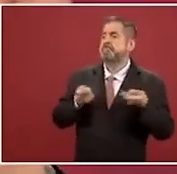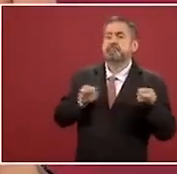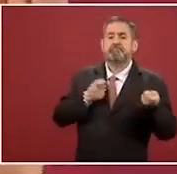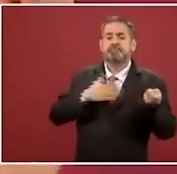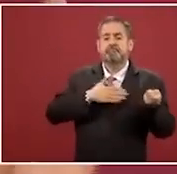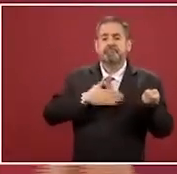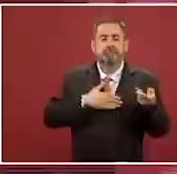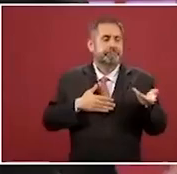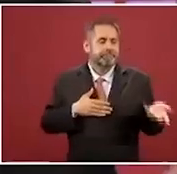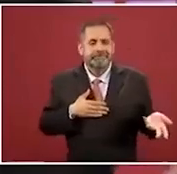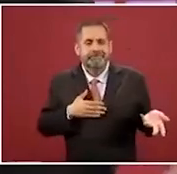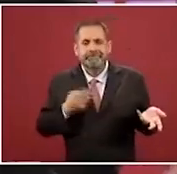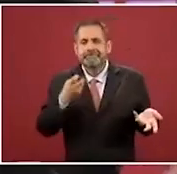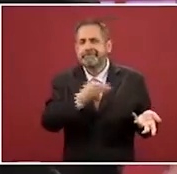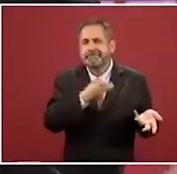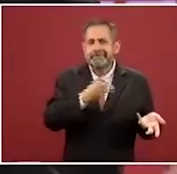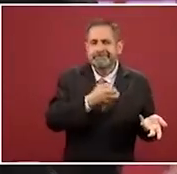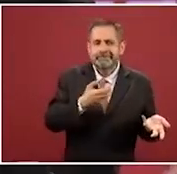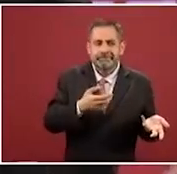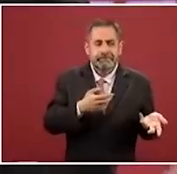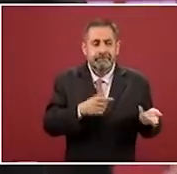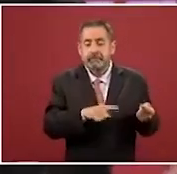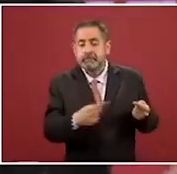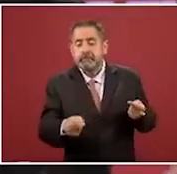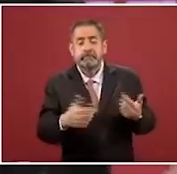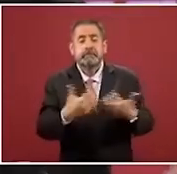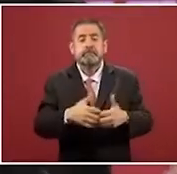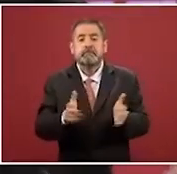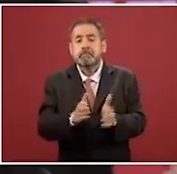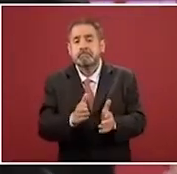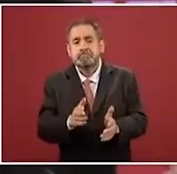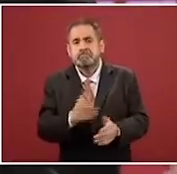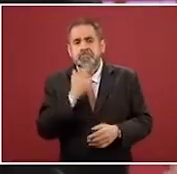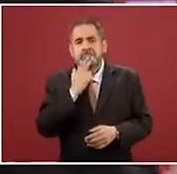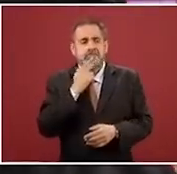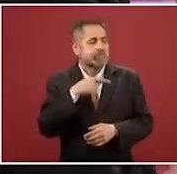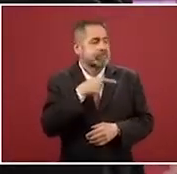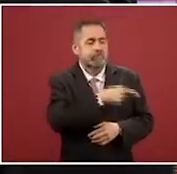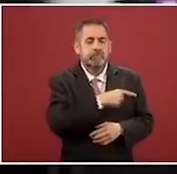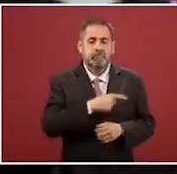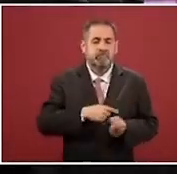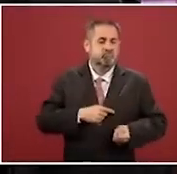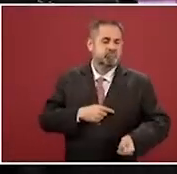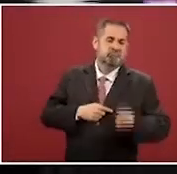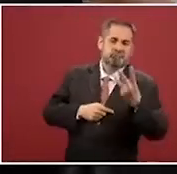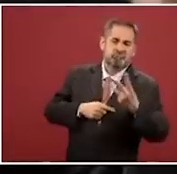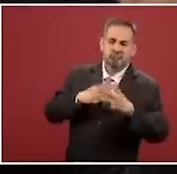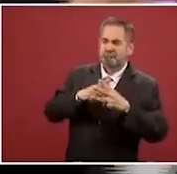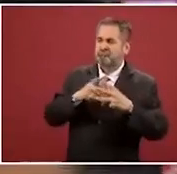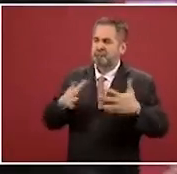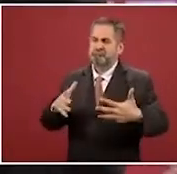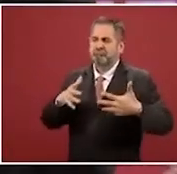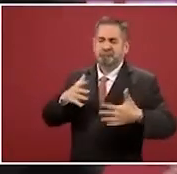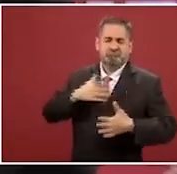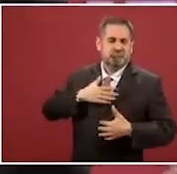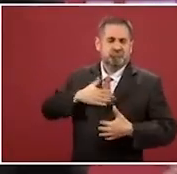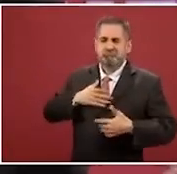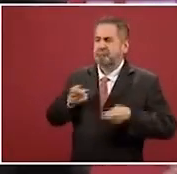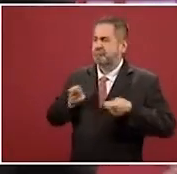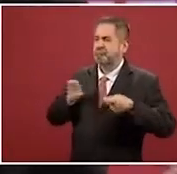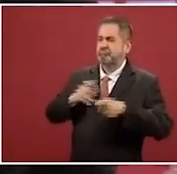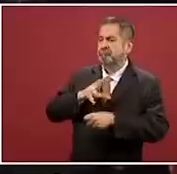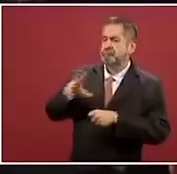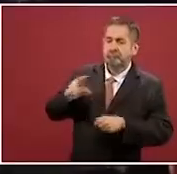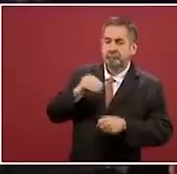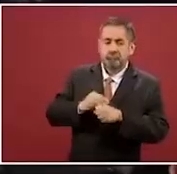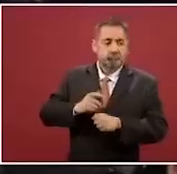se ayudaban en nada las pequeñas empresas. Eran tres grandes monopolios